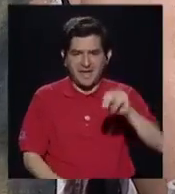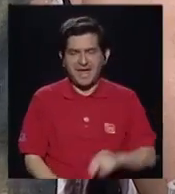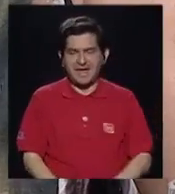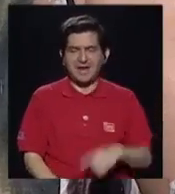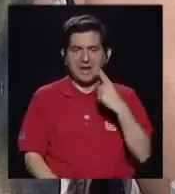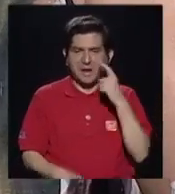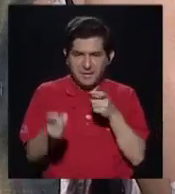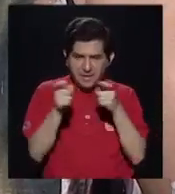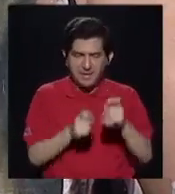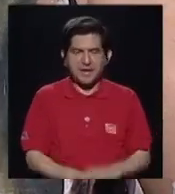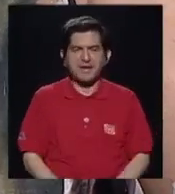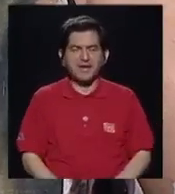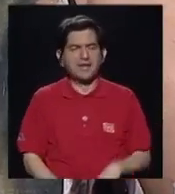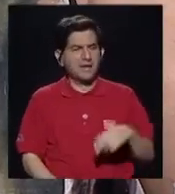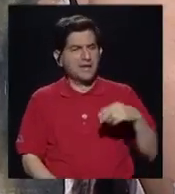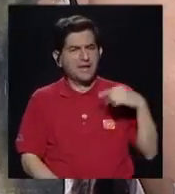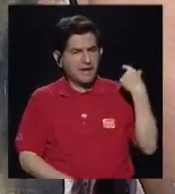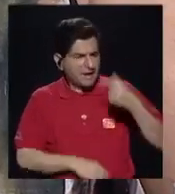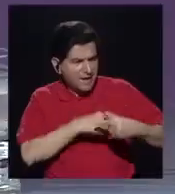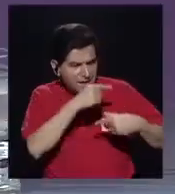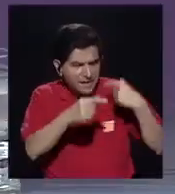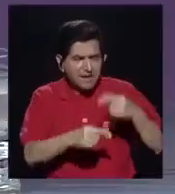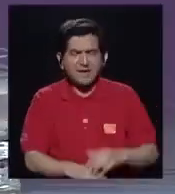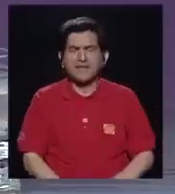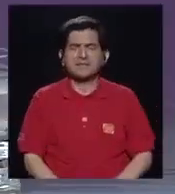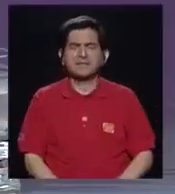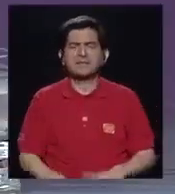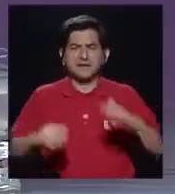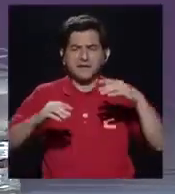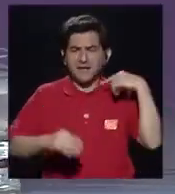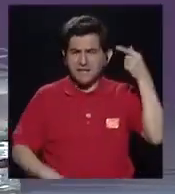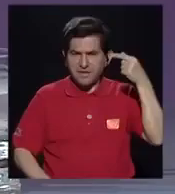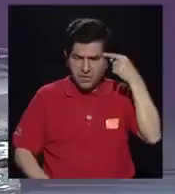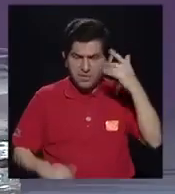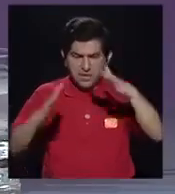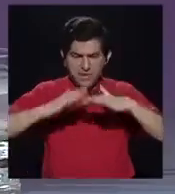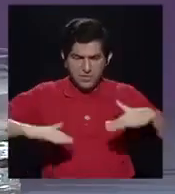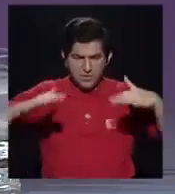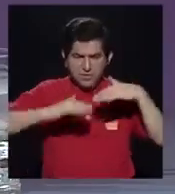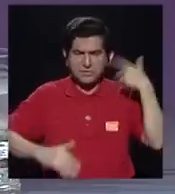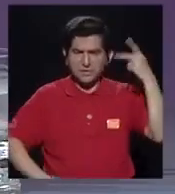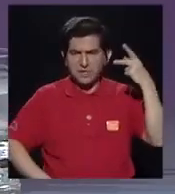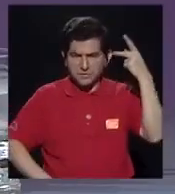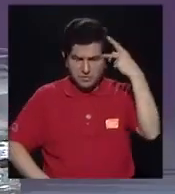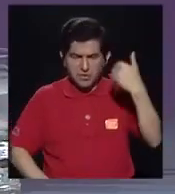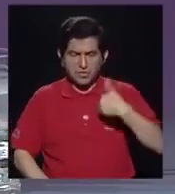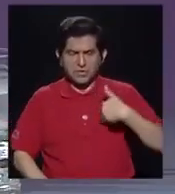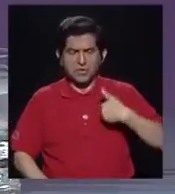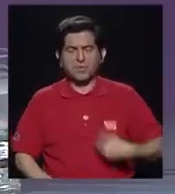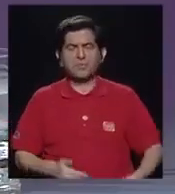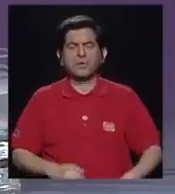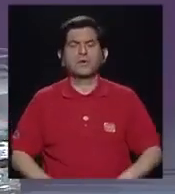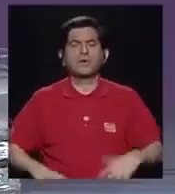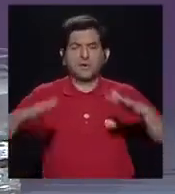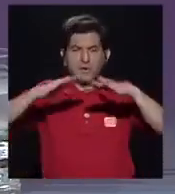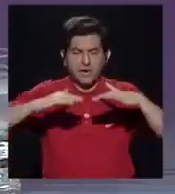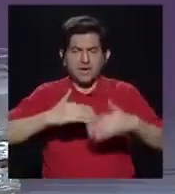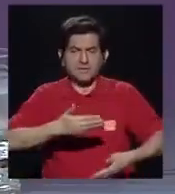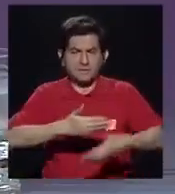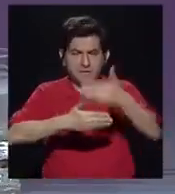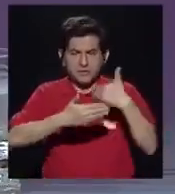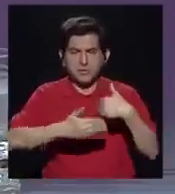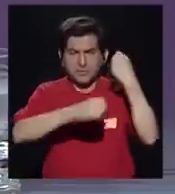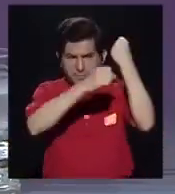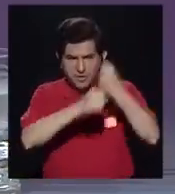genealogía del estado es el espacio político de los hombres en el ámbito precolonial tribal que